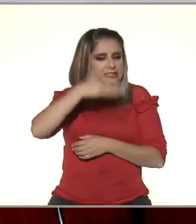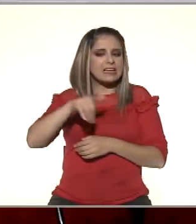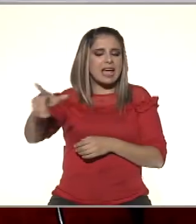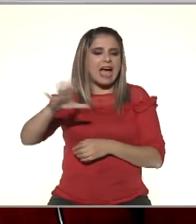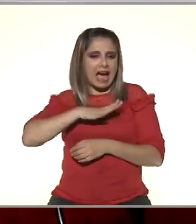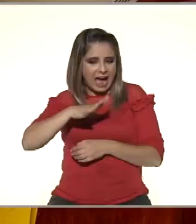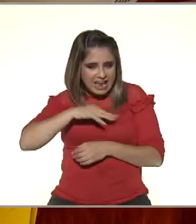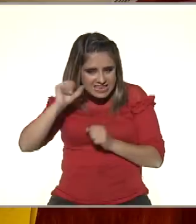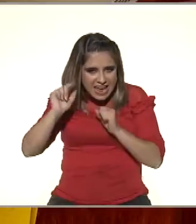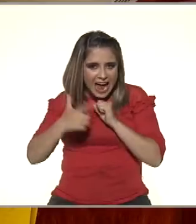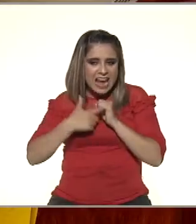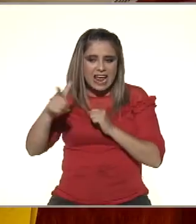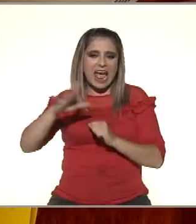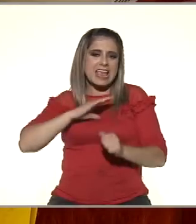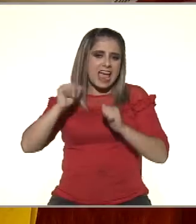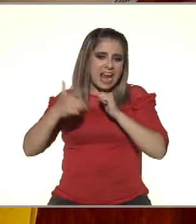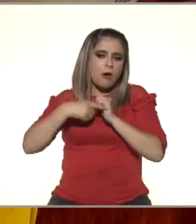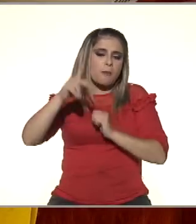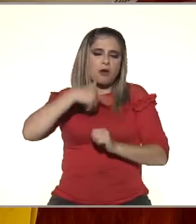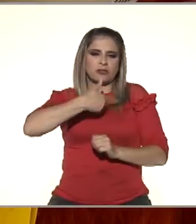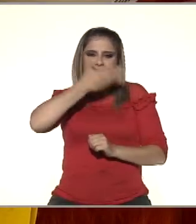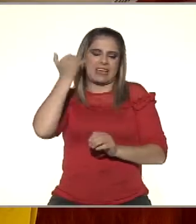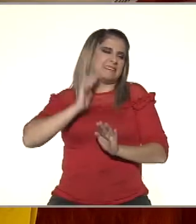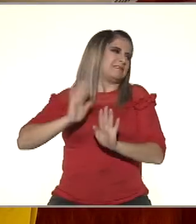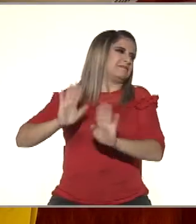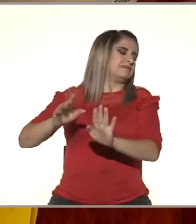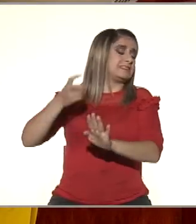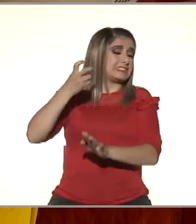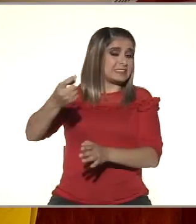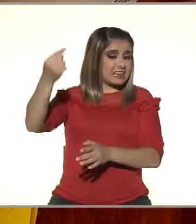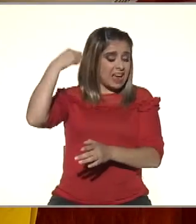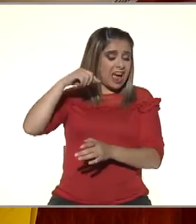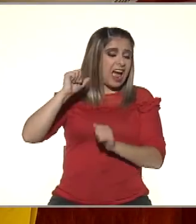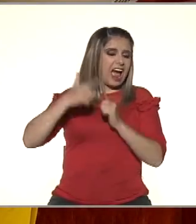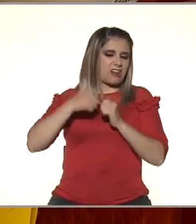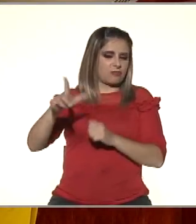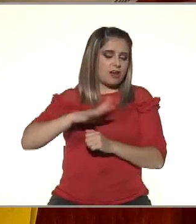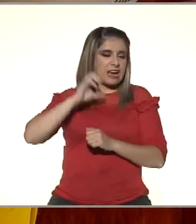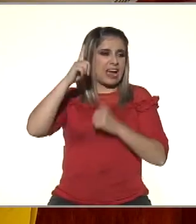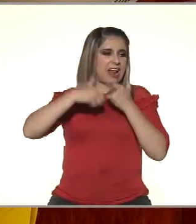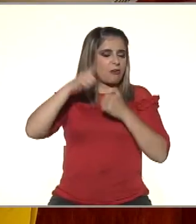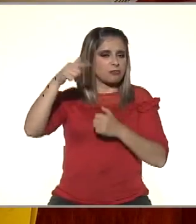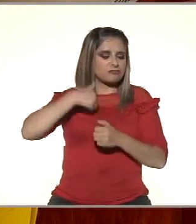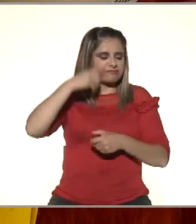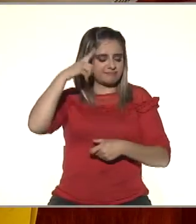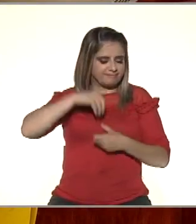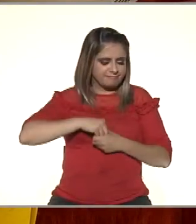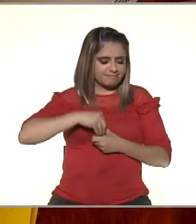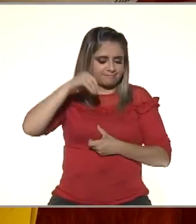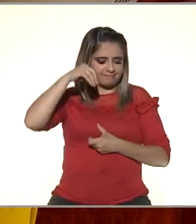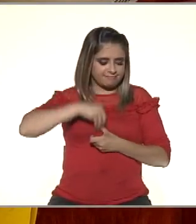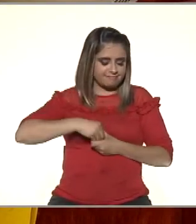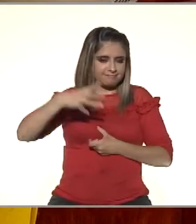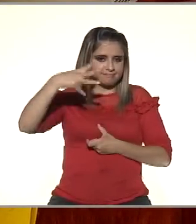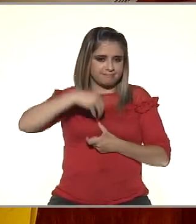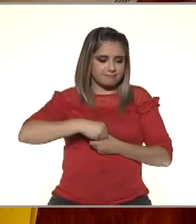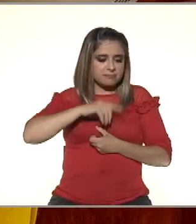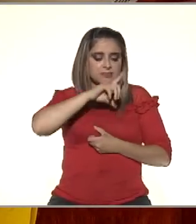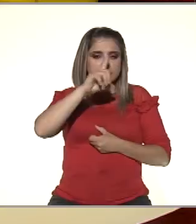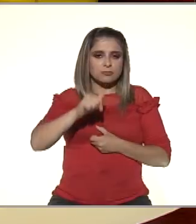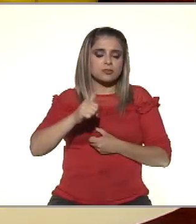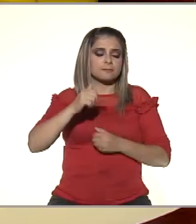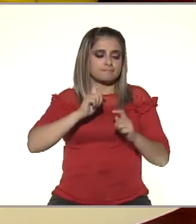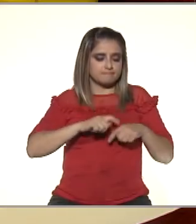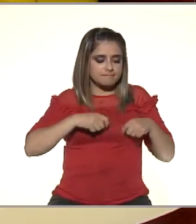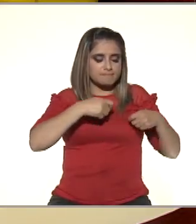saber, pero que hay algo. Ese algo va a pasar como secreto, va a pasar como carga a los hijos.